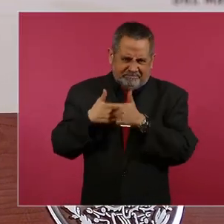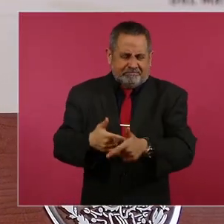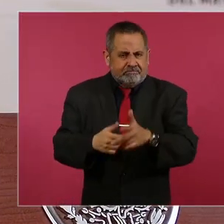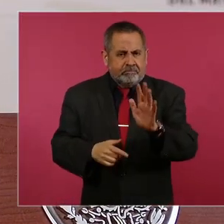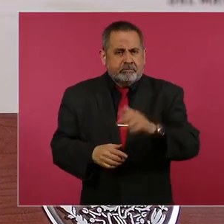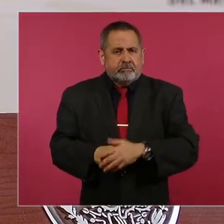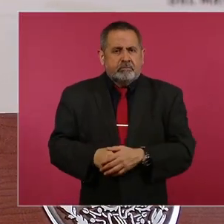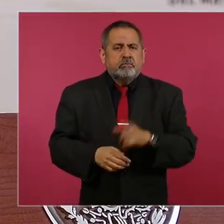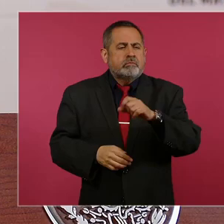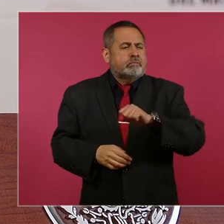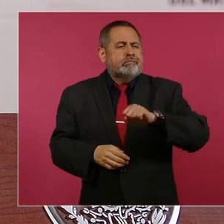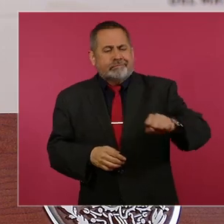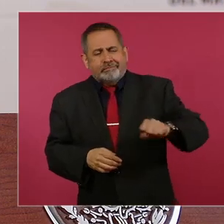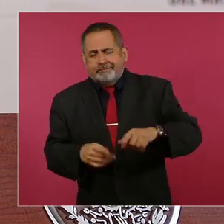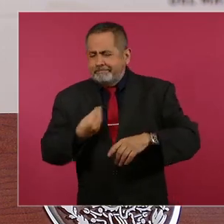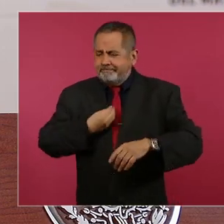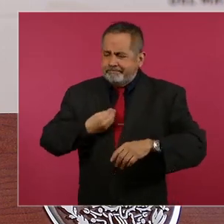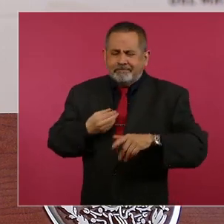la resistencia,